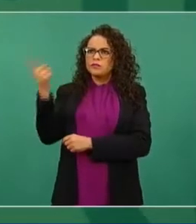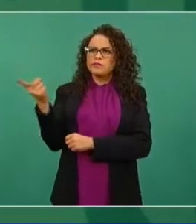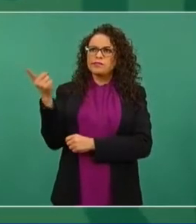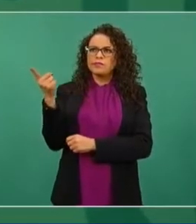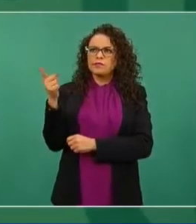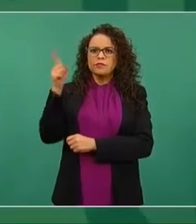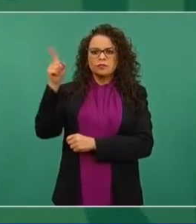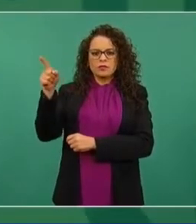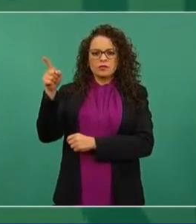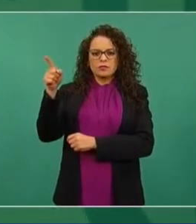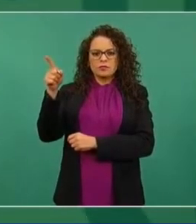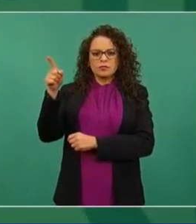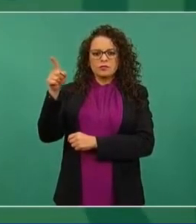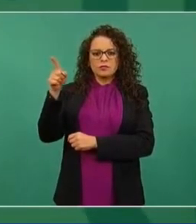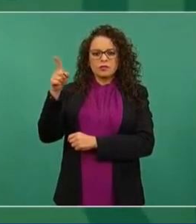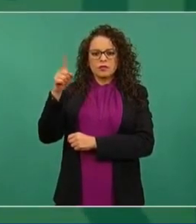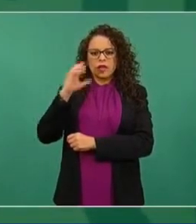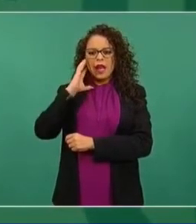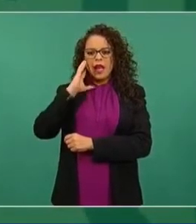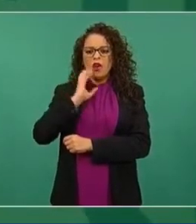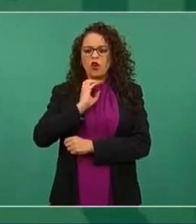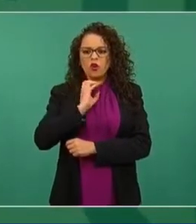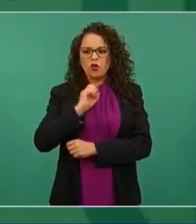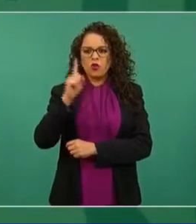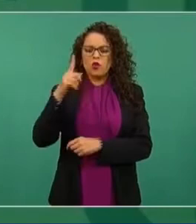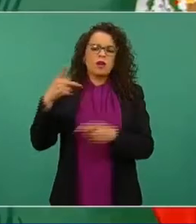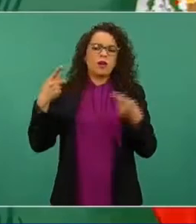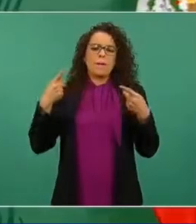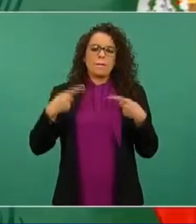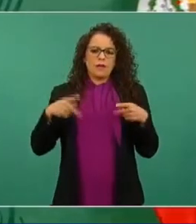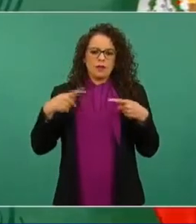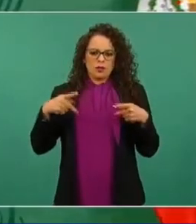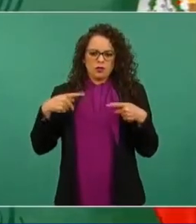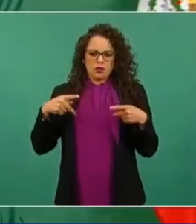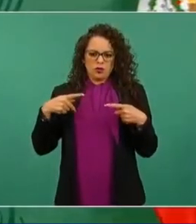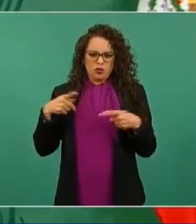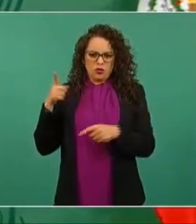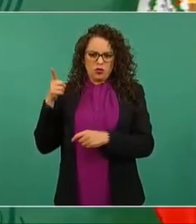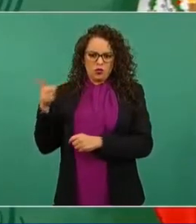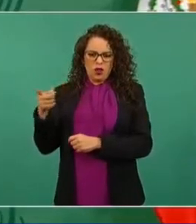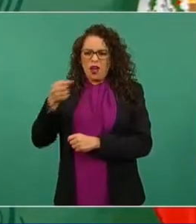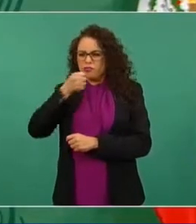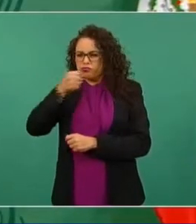un conductor me hizo una entrevista